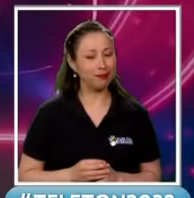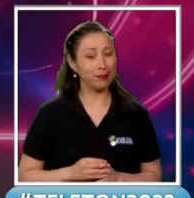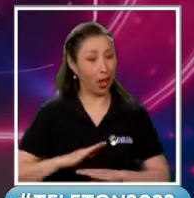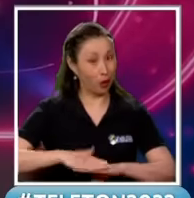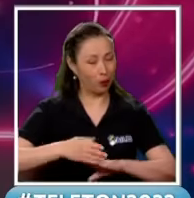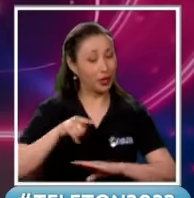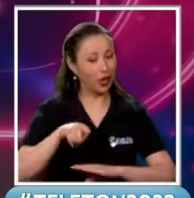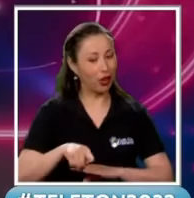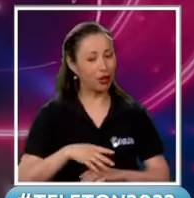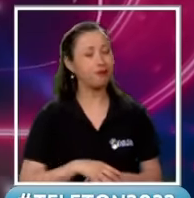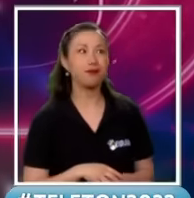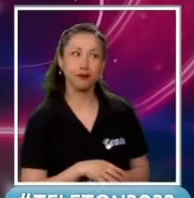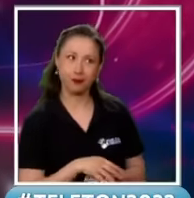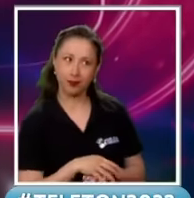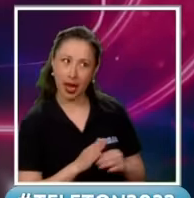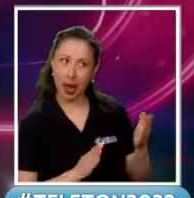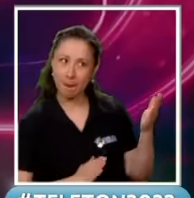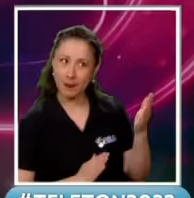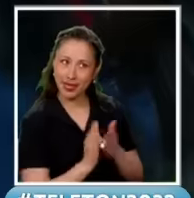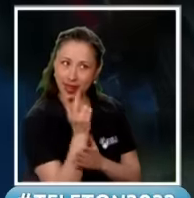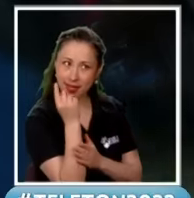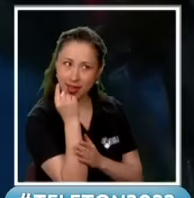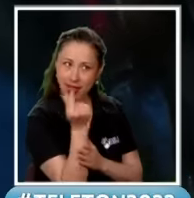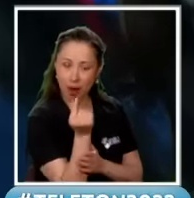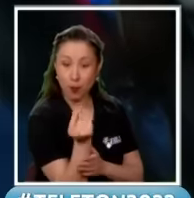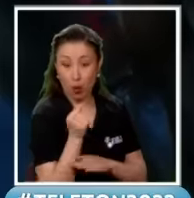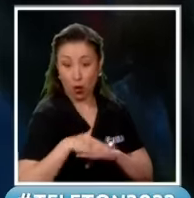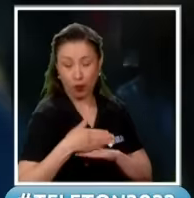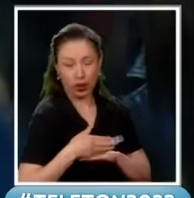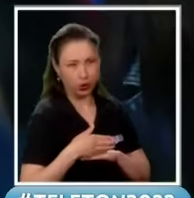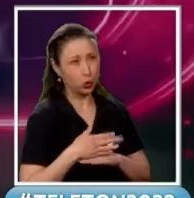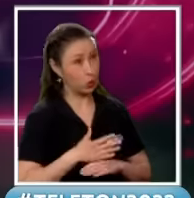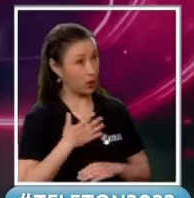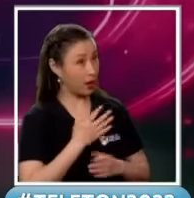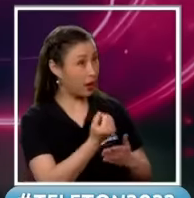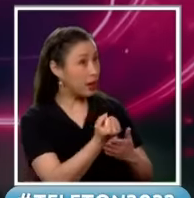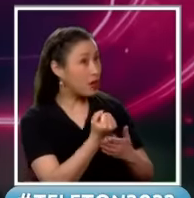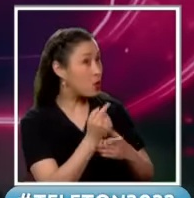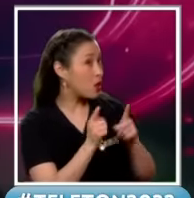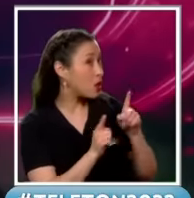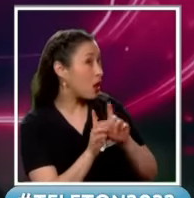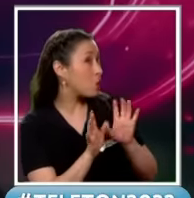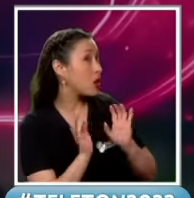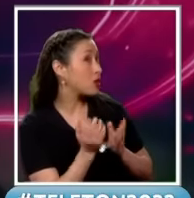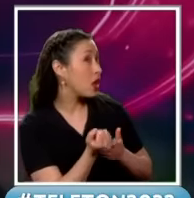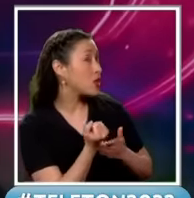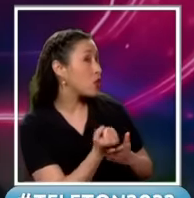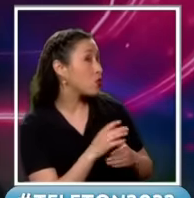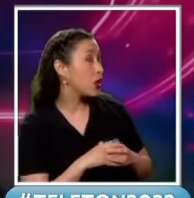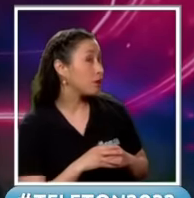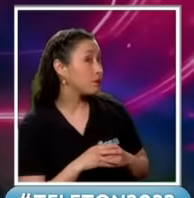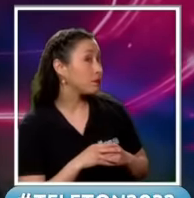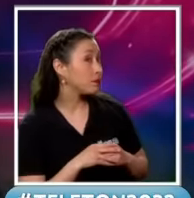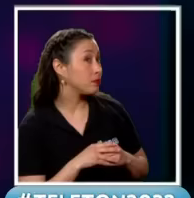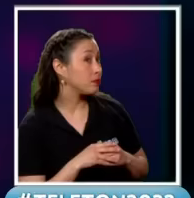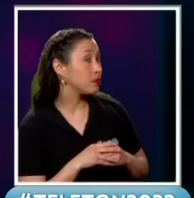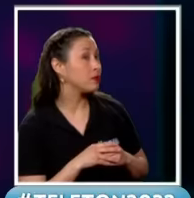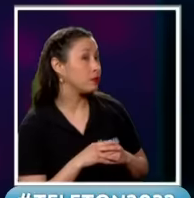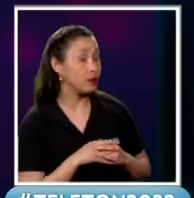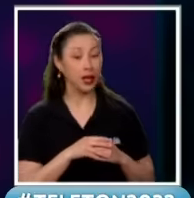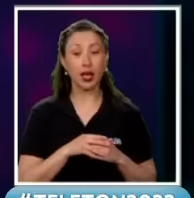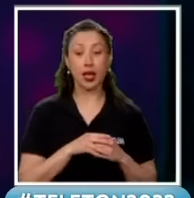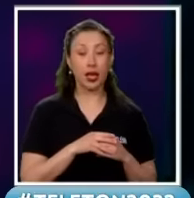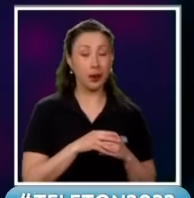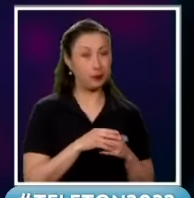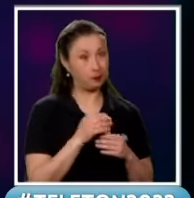Te demoraste en tomar la iniciativa. ¿Quieres que te ayude con algo? En ese momento me puse bastante